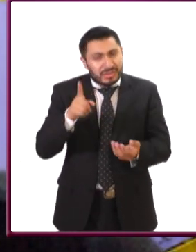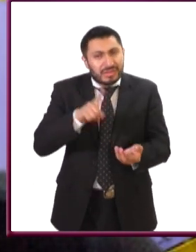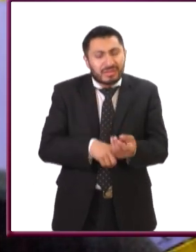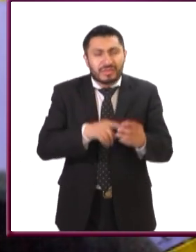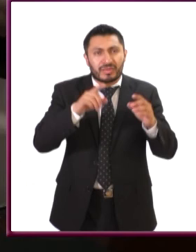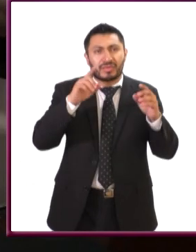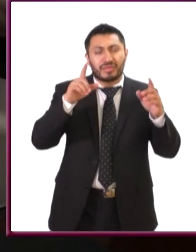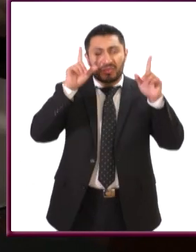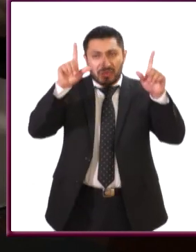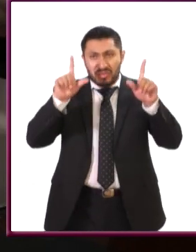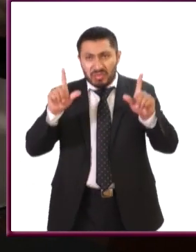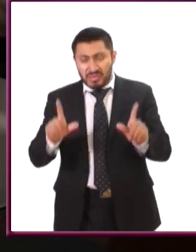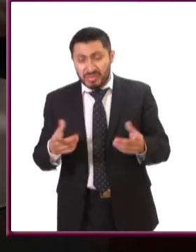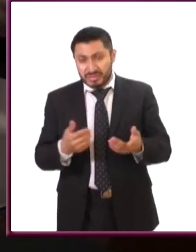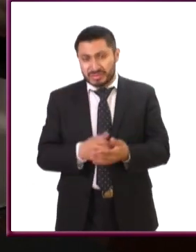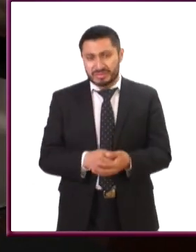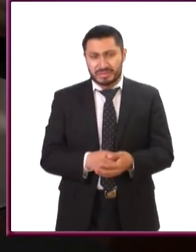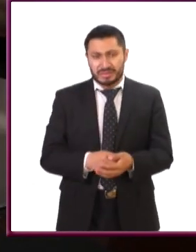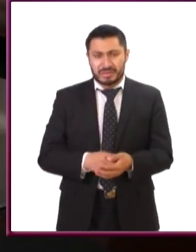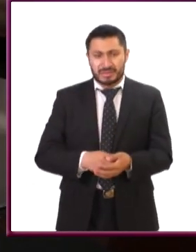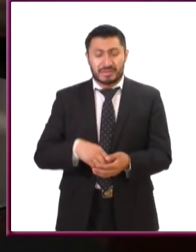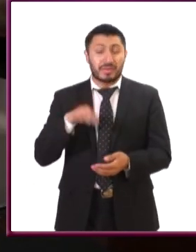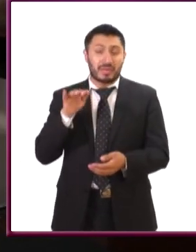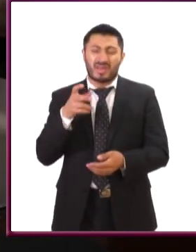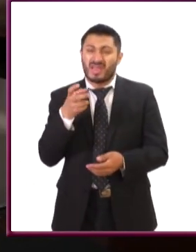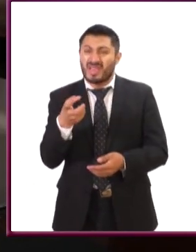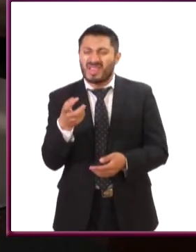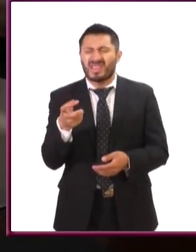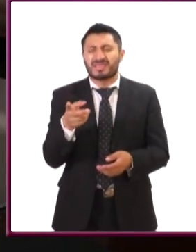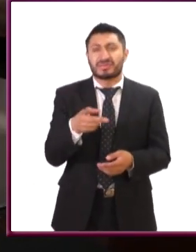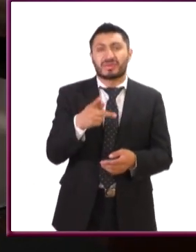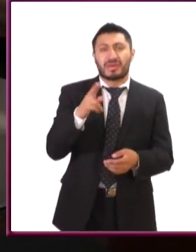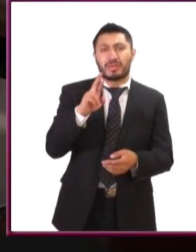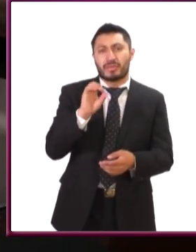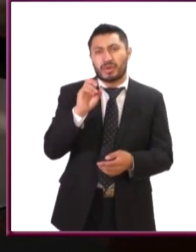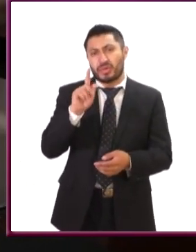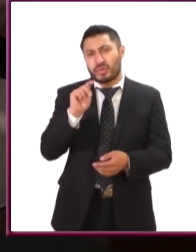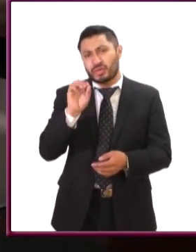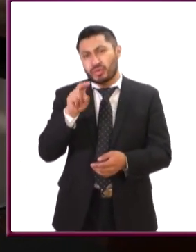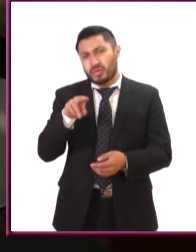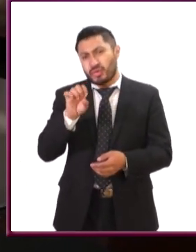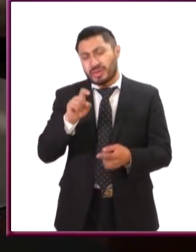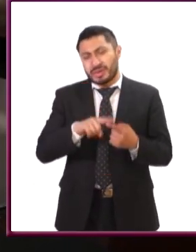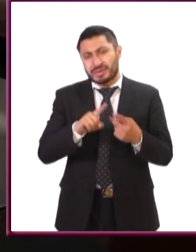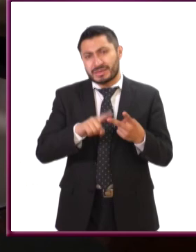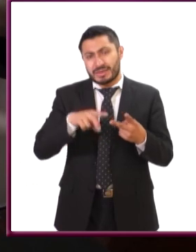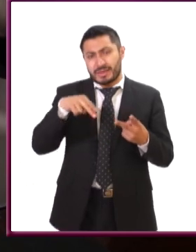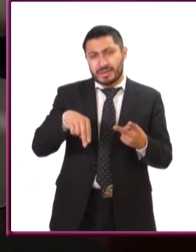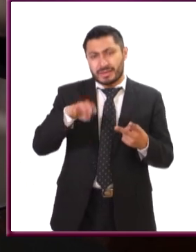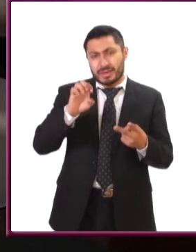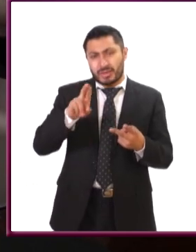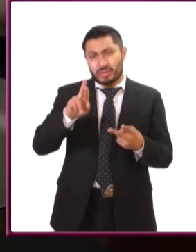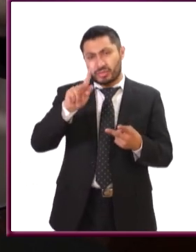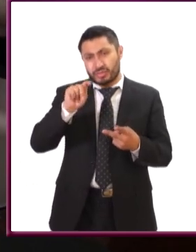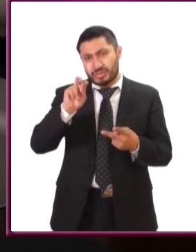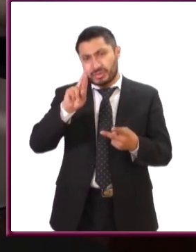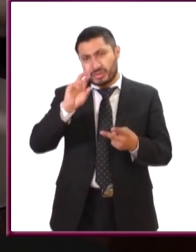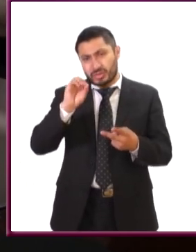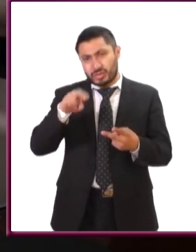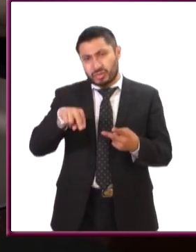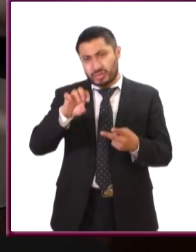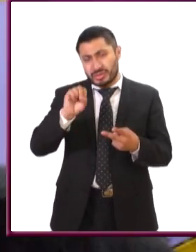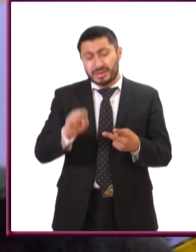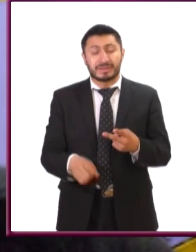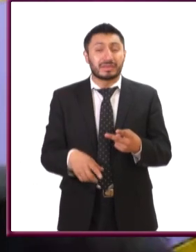tabla periódica. Y hablando justo de los electrones, los protones y los neutrones, ¿cuál es la distancia que hay entre